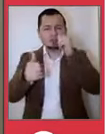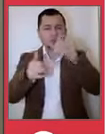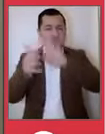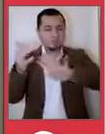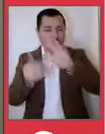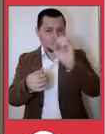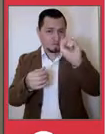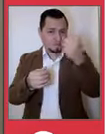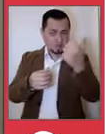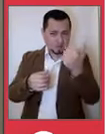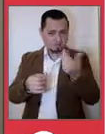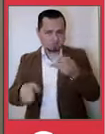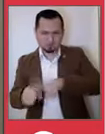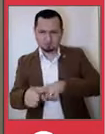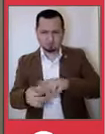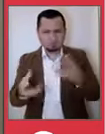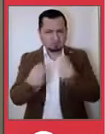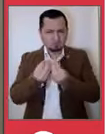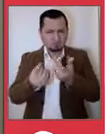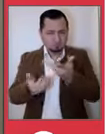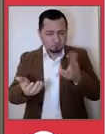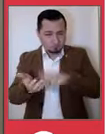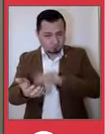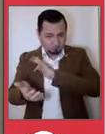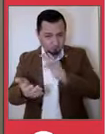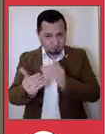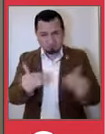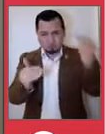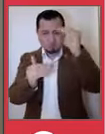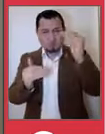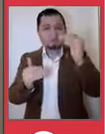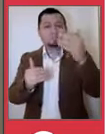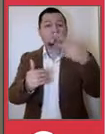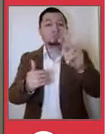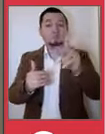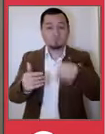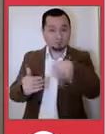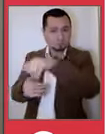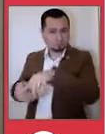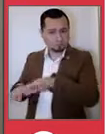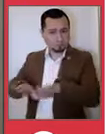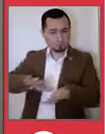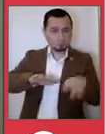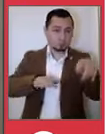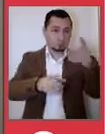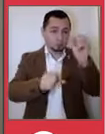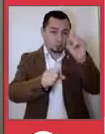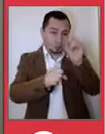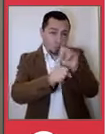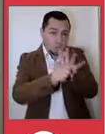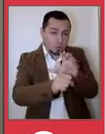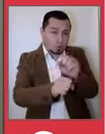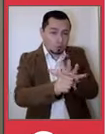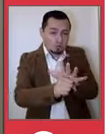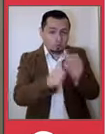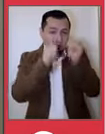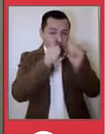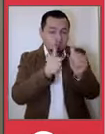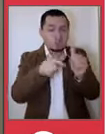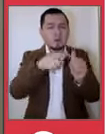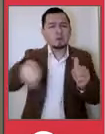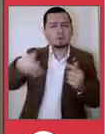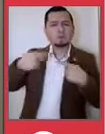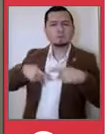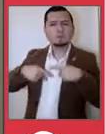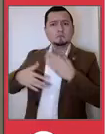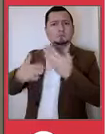de lo que podemos desdoblar pero no podemos desatender otras otros padecimientos hoy hay una enorme cantidad de